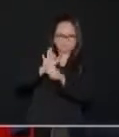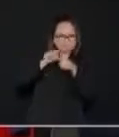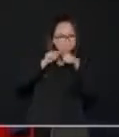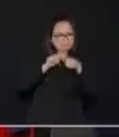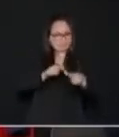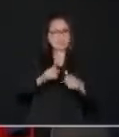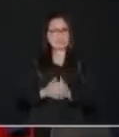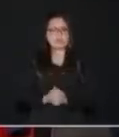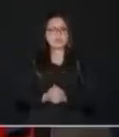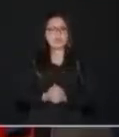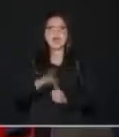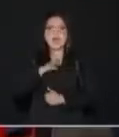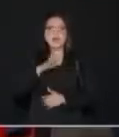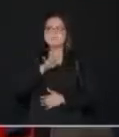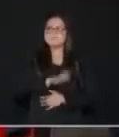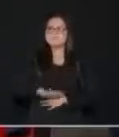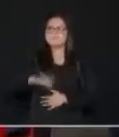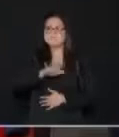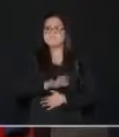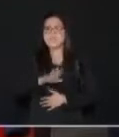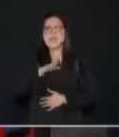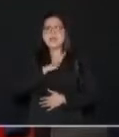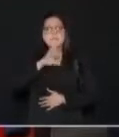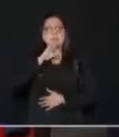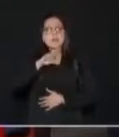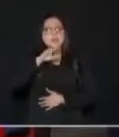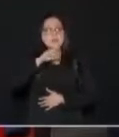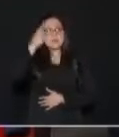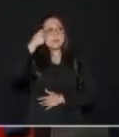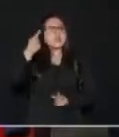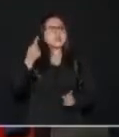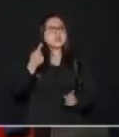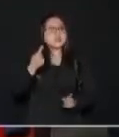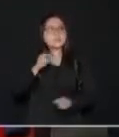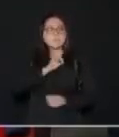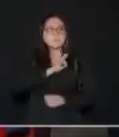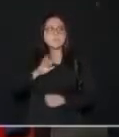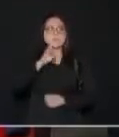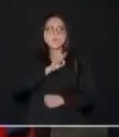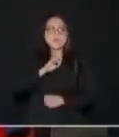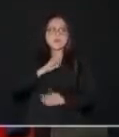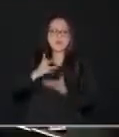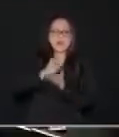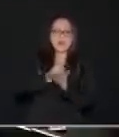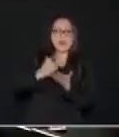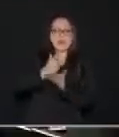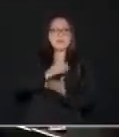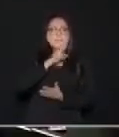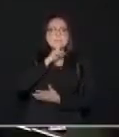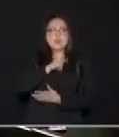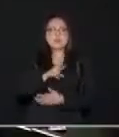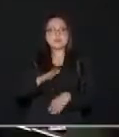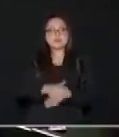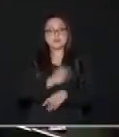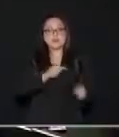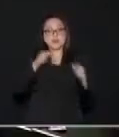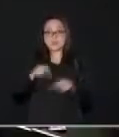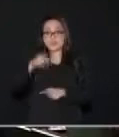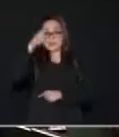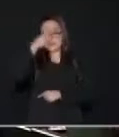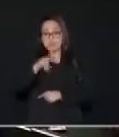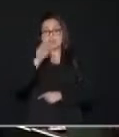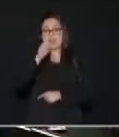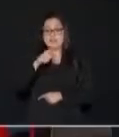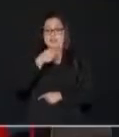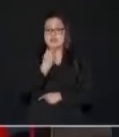se crearán condiciones hasta para obtener buenos rendimientos porque en méxico habrá